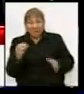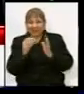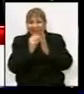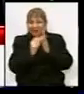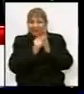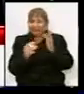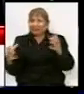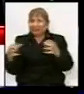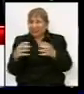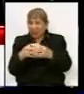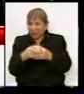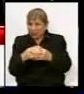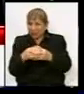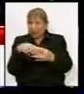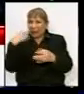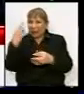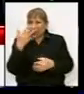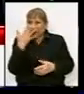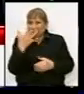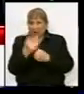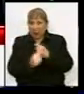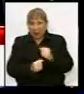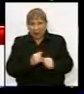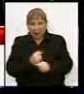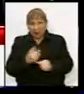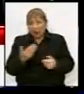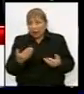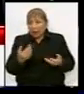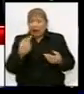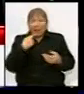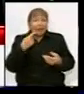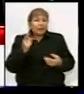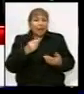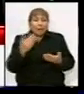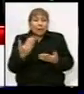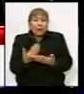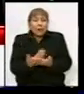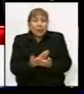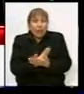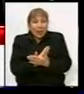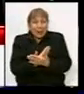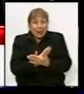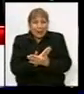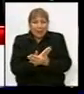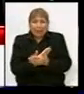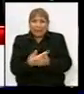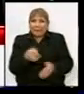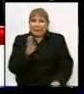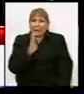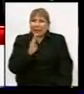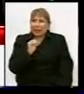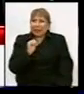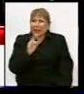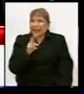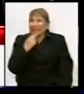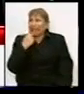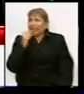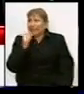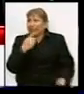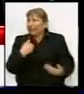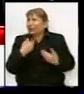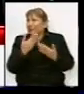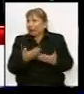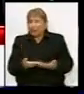conjunta para los próximos cinco años pero creo que esta nueva bicameralidad si nos da la oportunidad